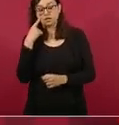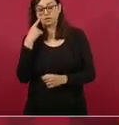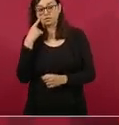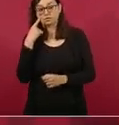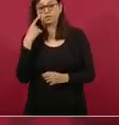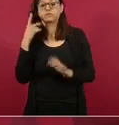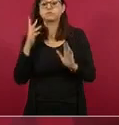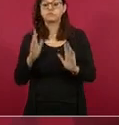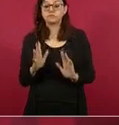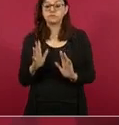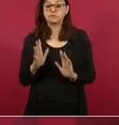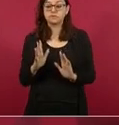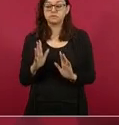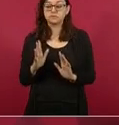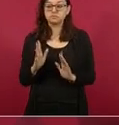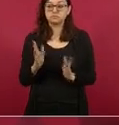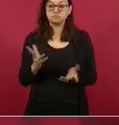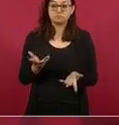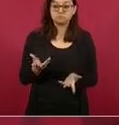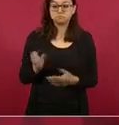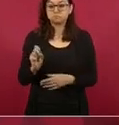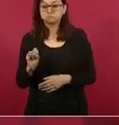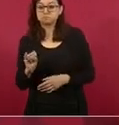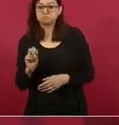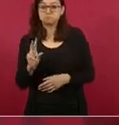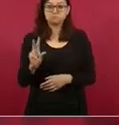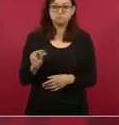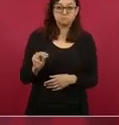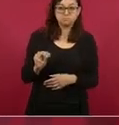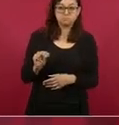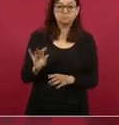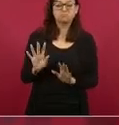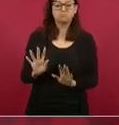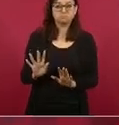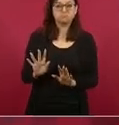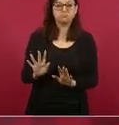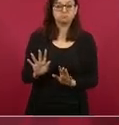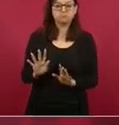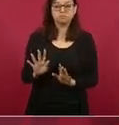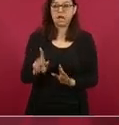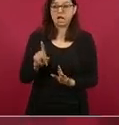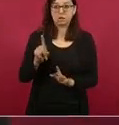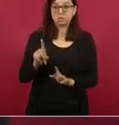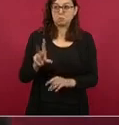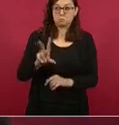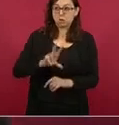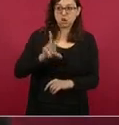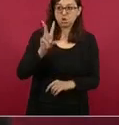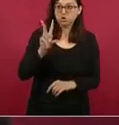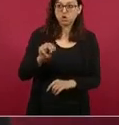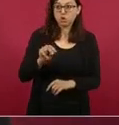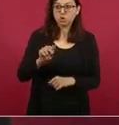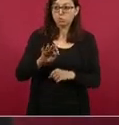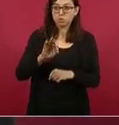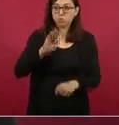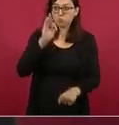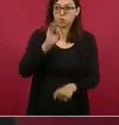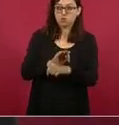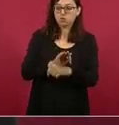la decisión que vamos a tomar si enviamos una